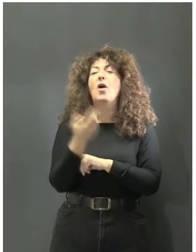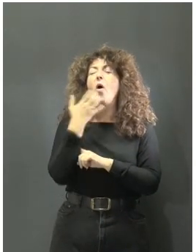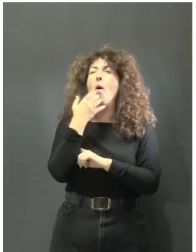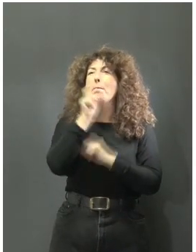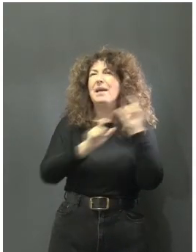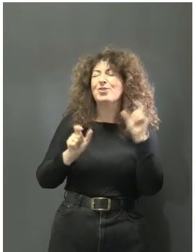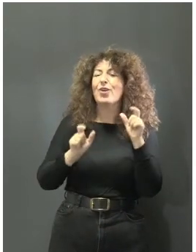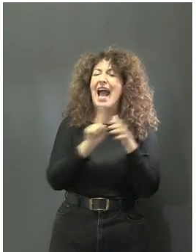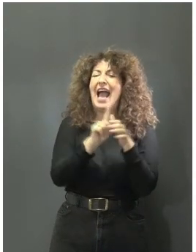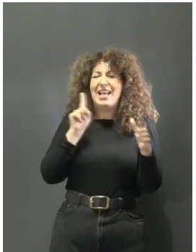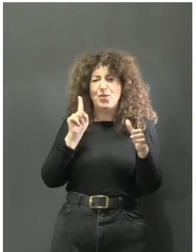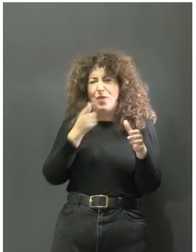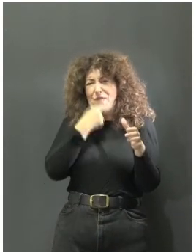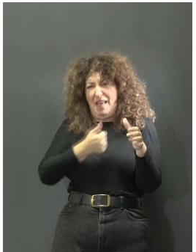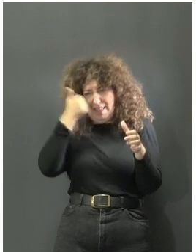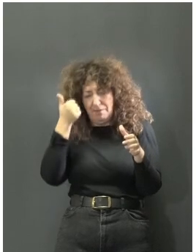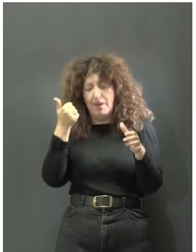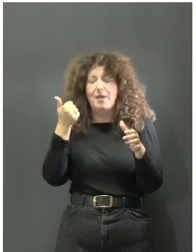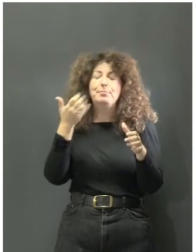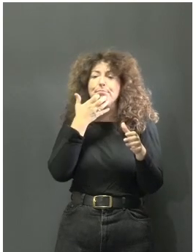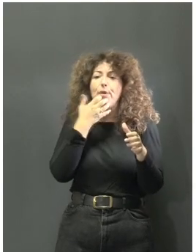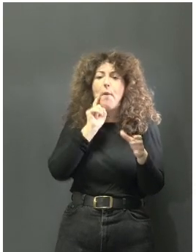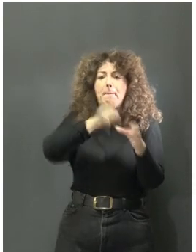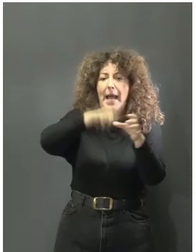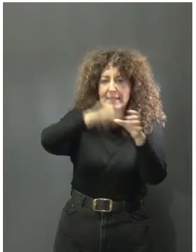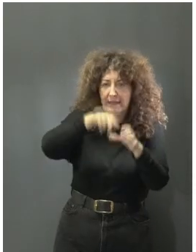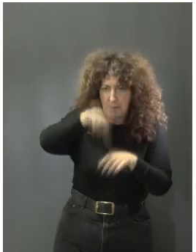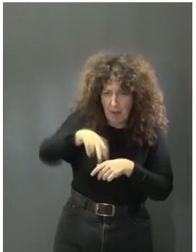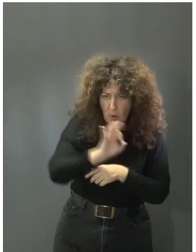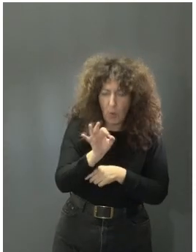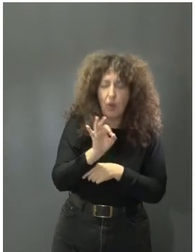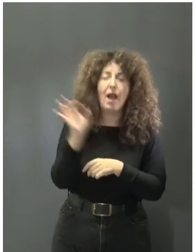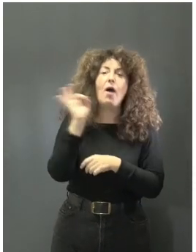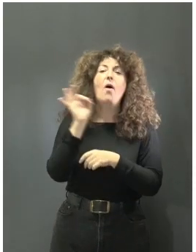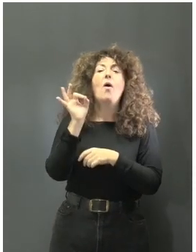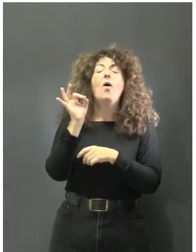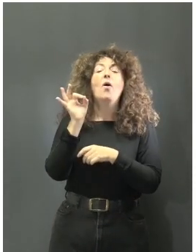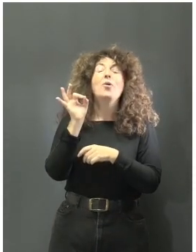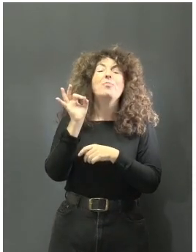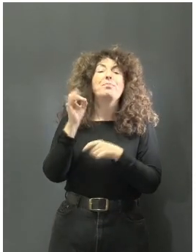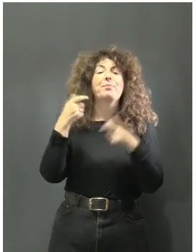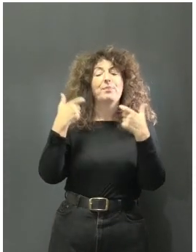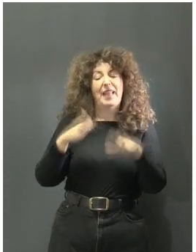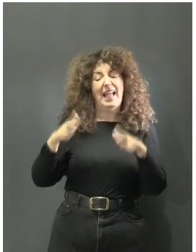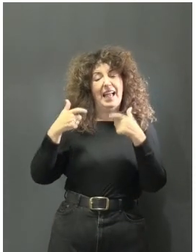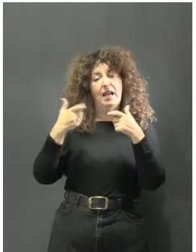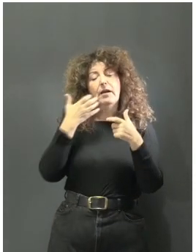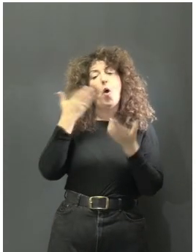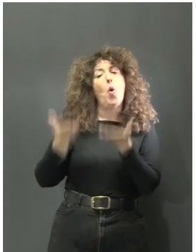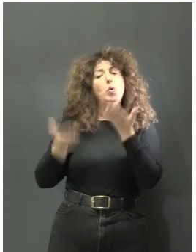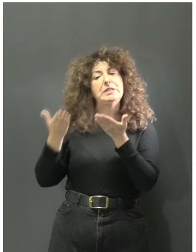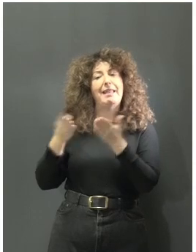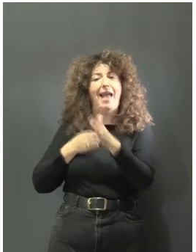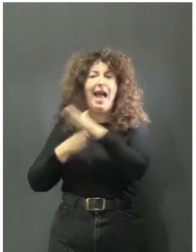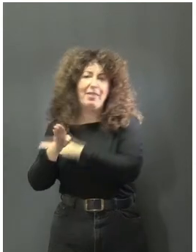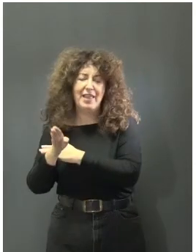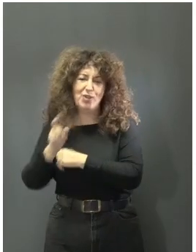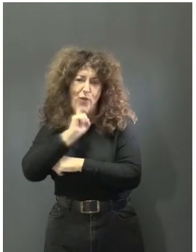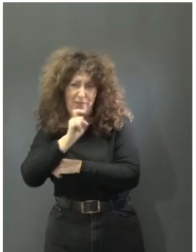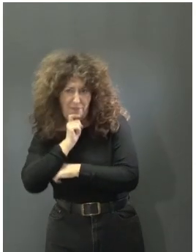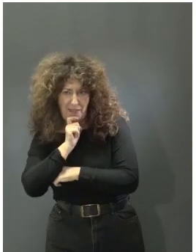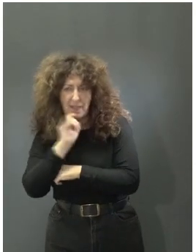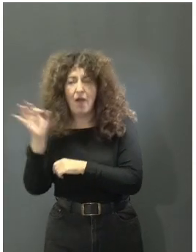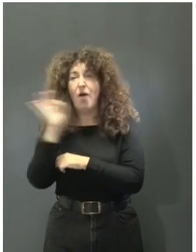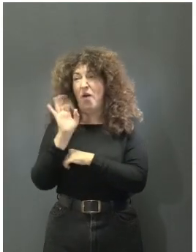¿no? De la participación, de el acceso a determinados estamentos, pues, de justicia, bueno, lo se comentaba, ¿no?